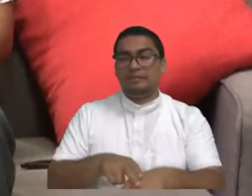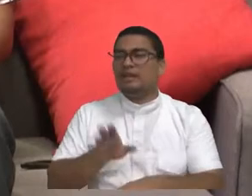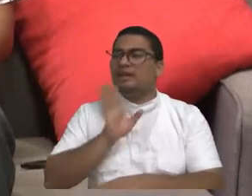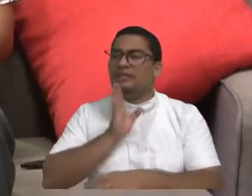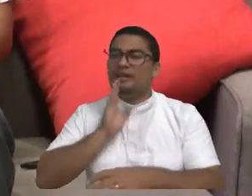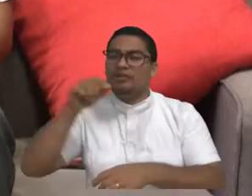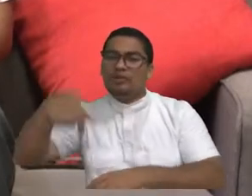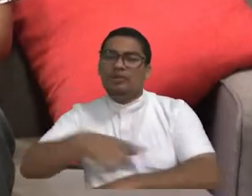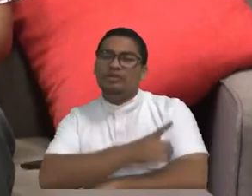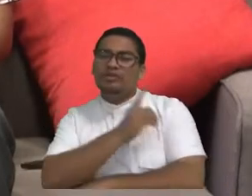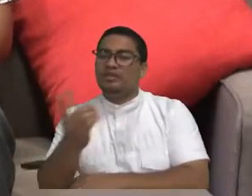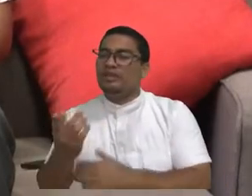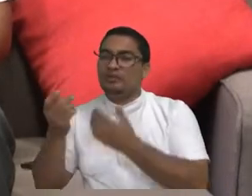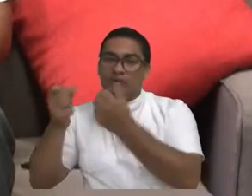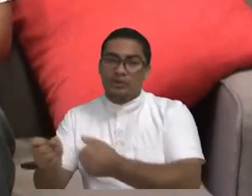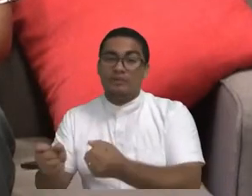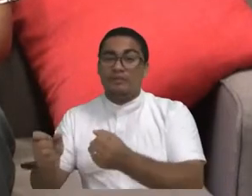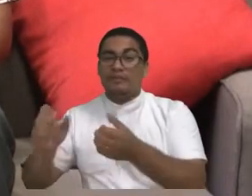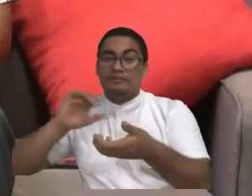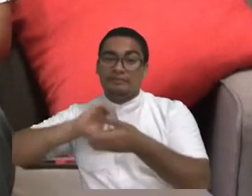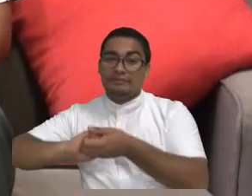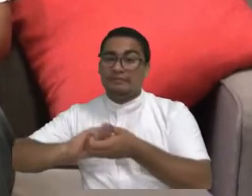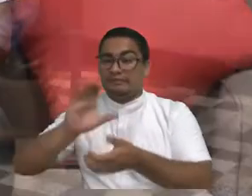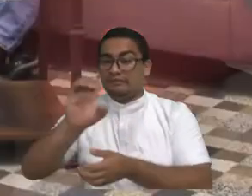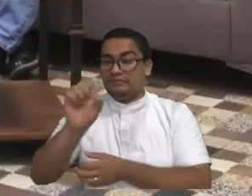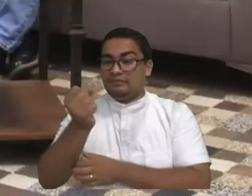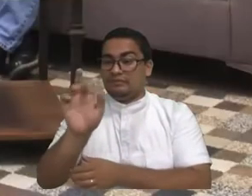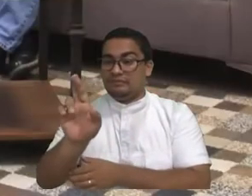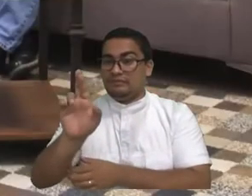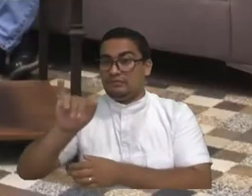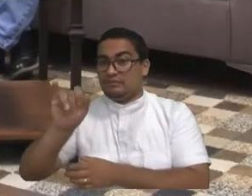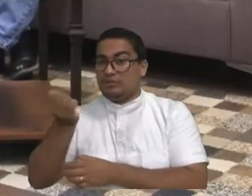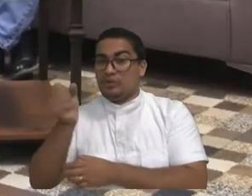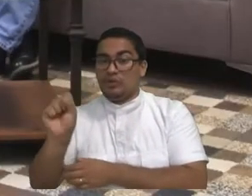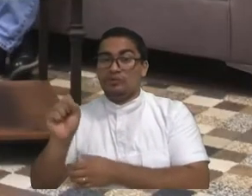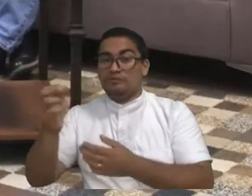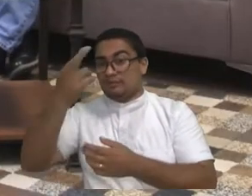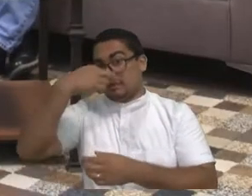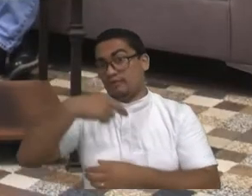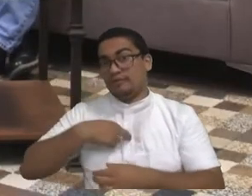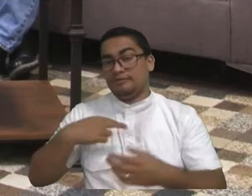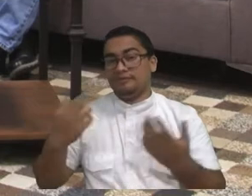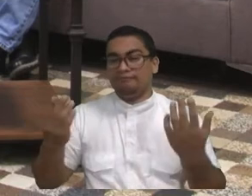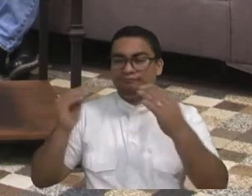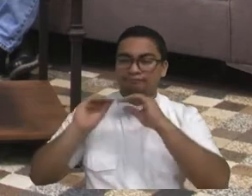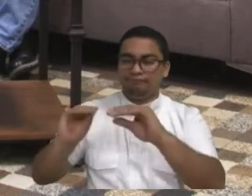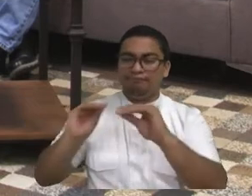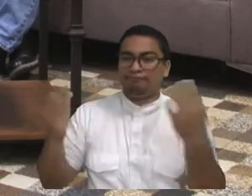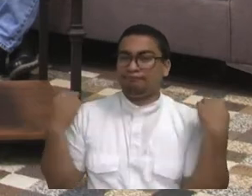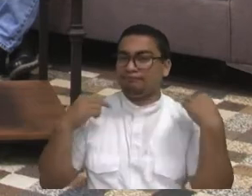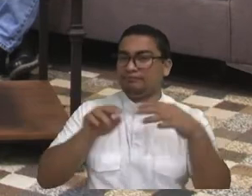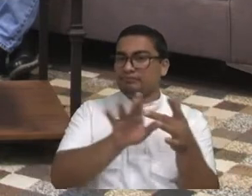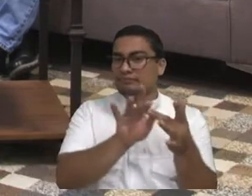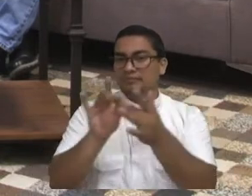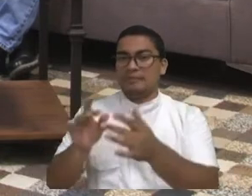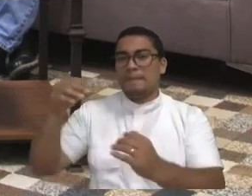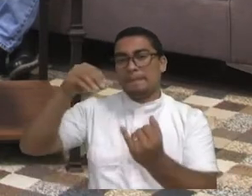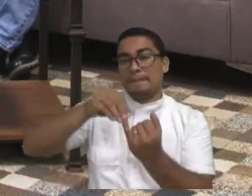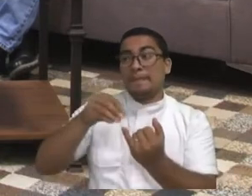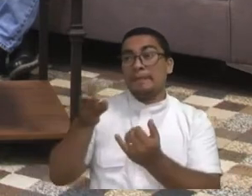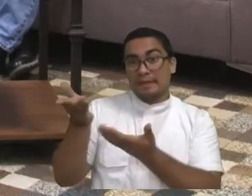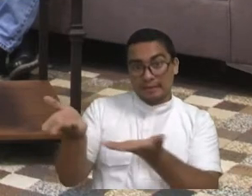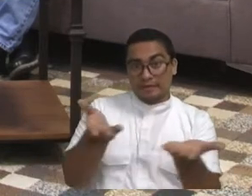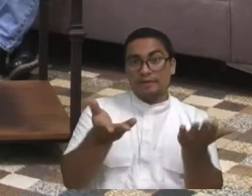conversando con compañeros es arribos quien el director general de formación profesional del inatec y con él conocemos precisamente la oferta académica